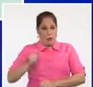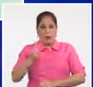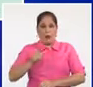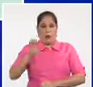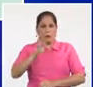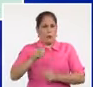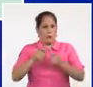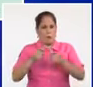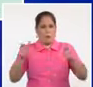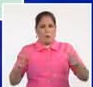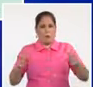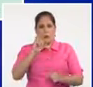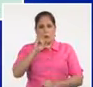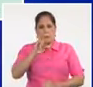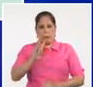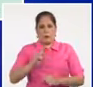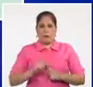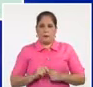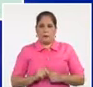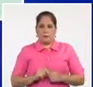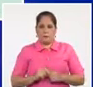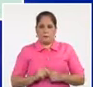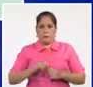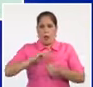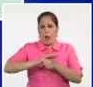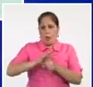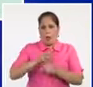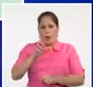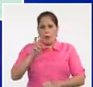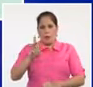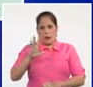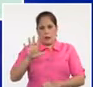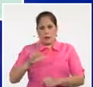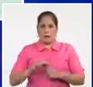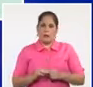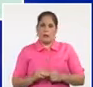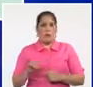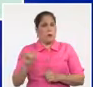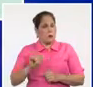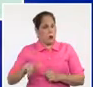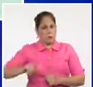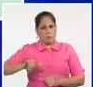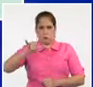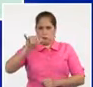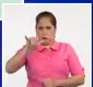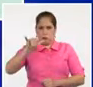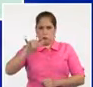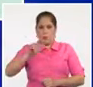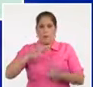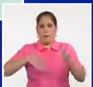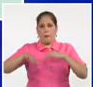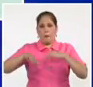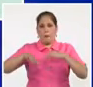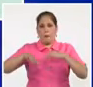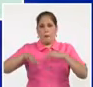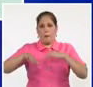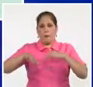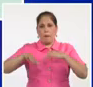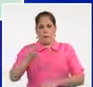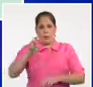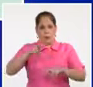con 61, Arroyo Naranjo 35, igual que Boyero, Playa 31, Centro,